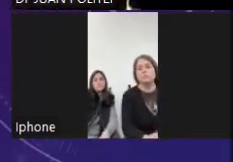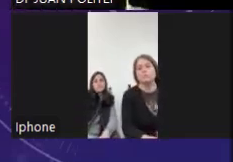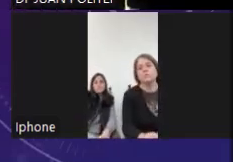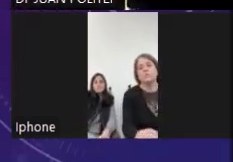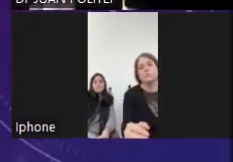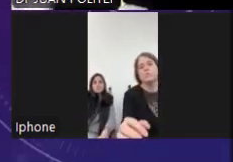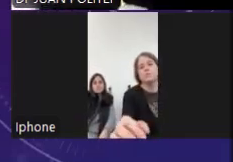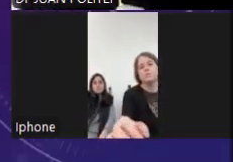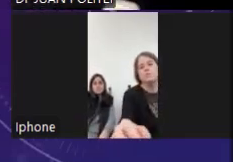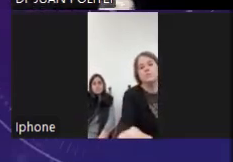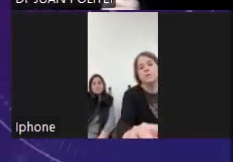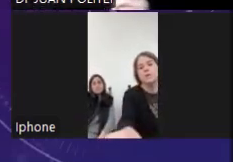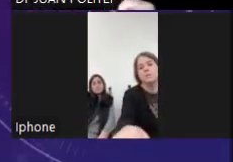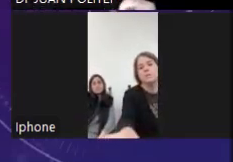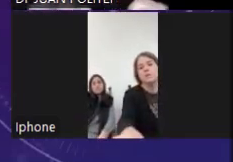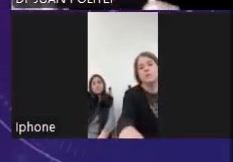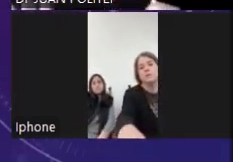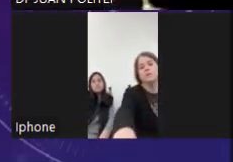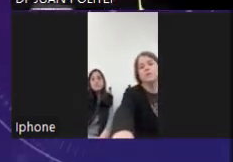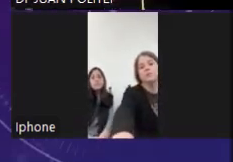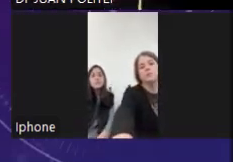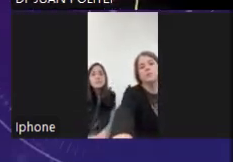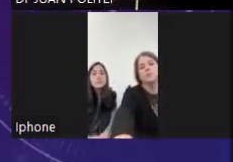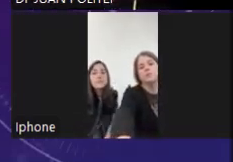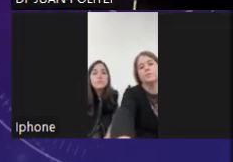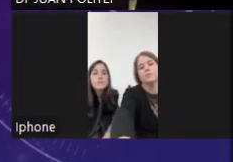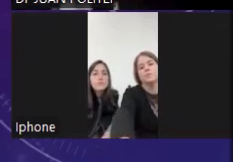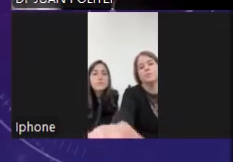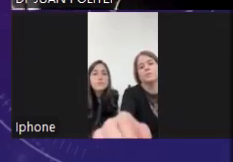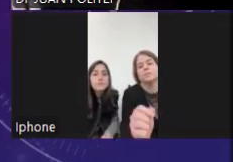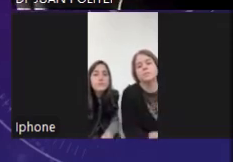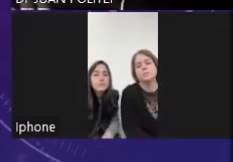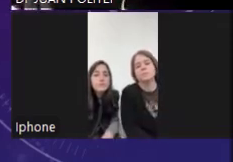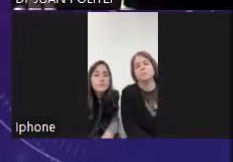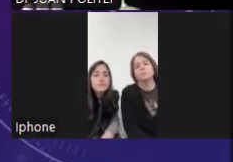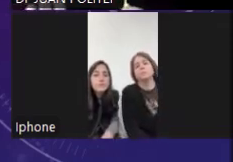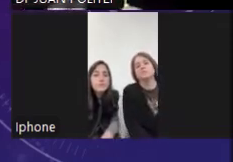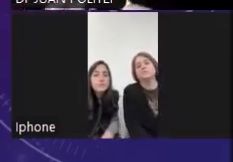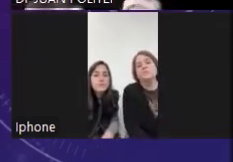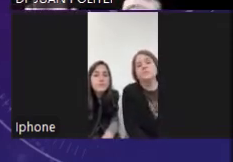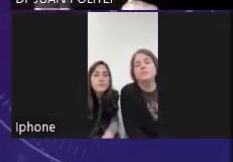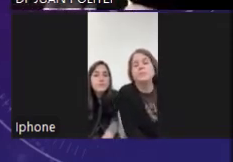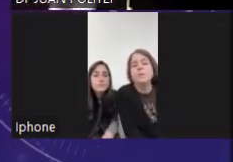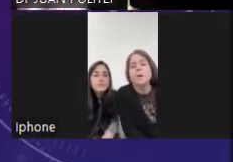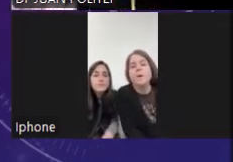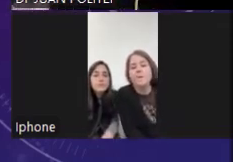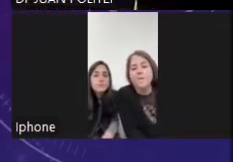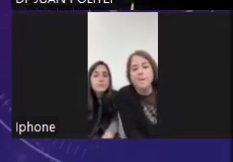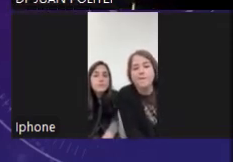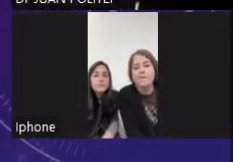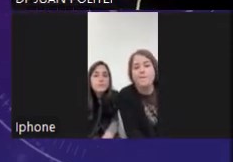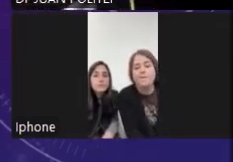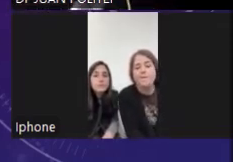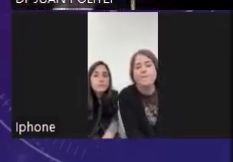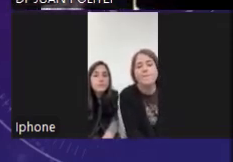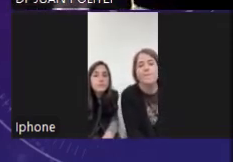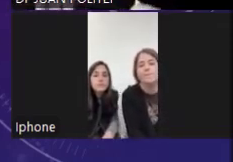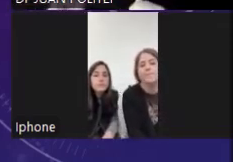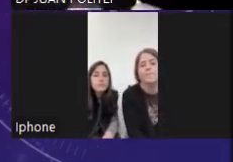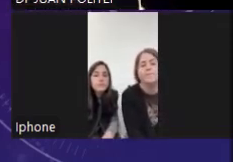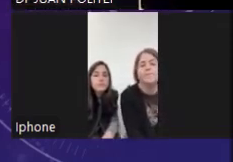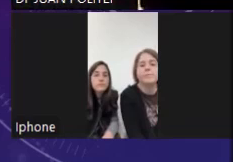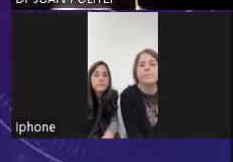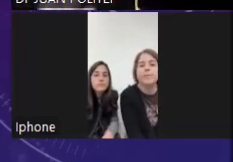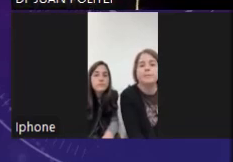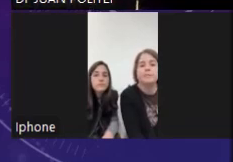una declaración de conflictos de interés. En este caso es muy fácil. Esta es una presentación que yo la doy porque me lo pide Alejandra. No